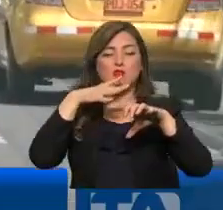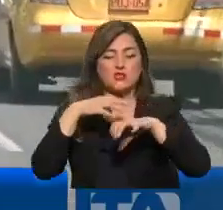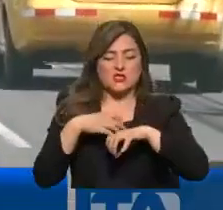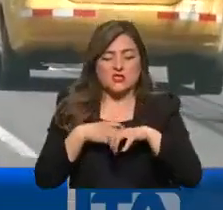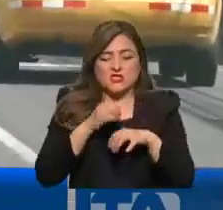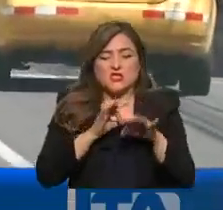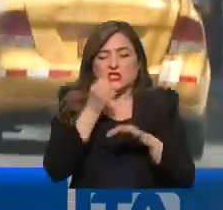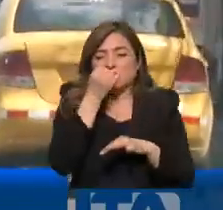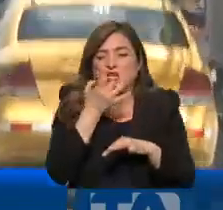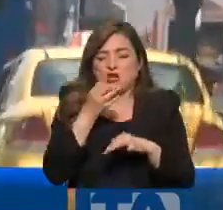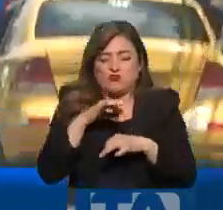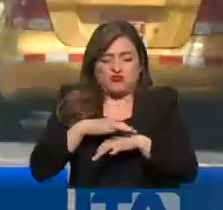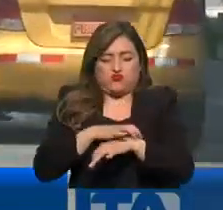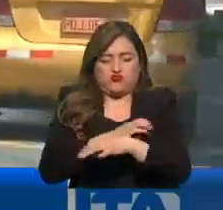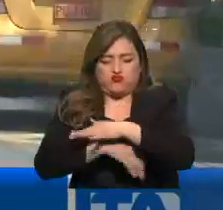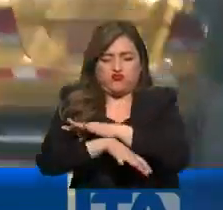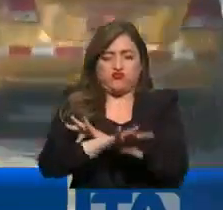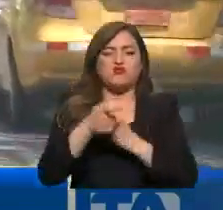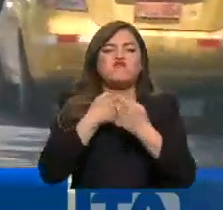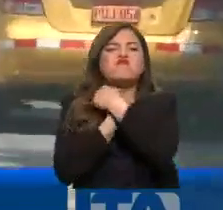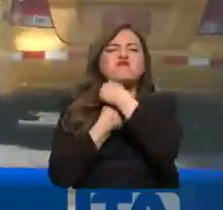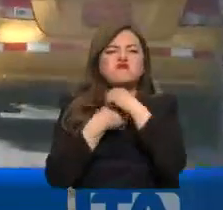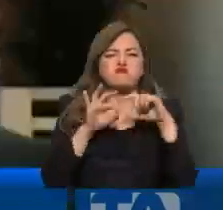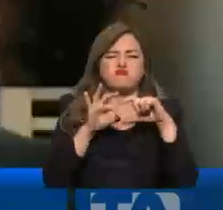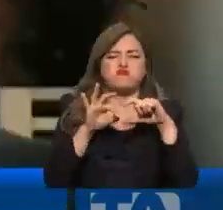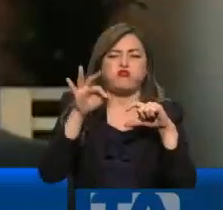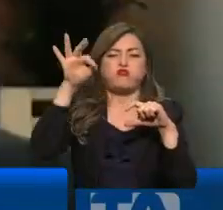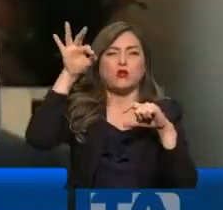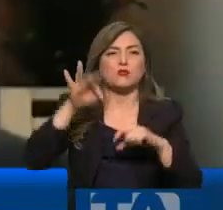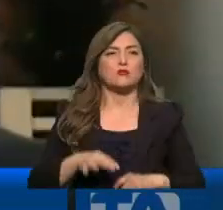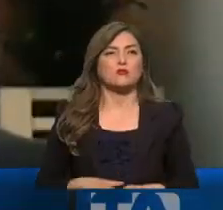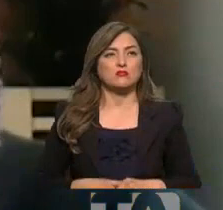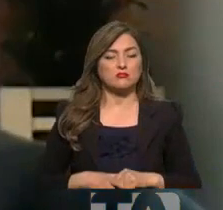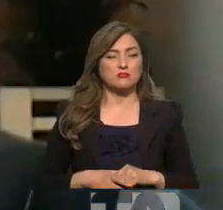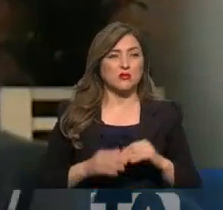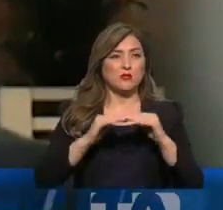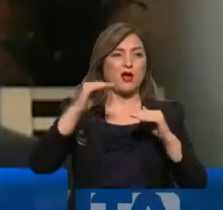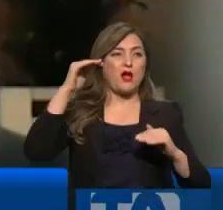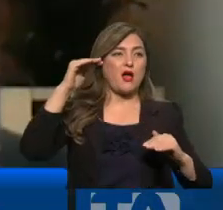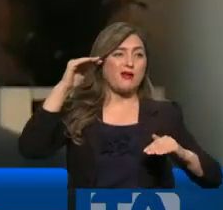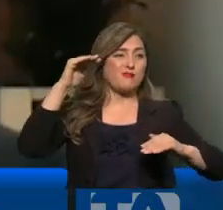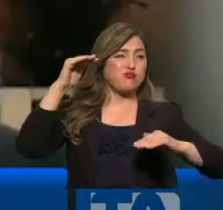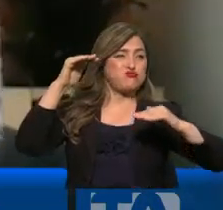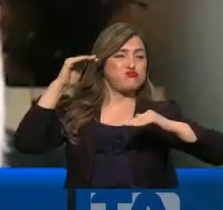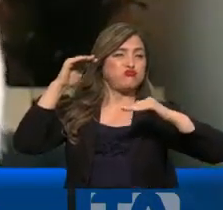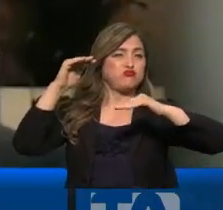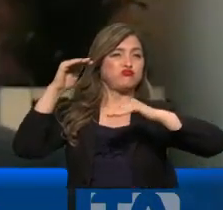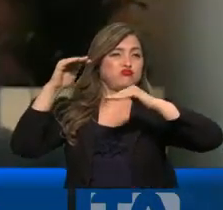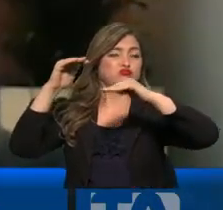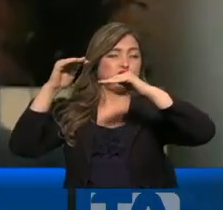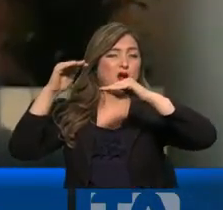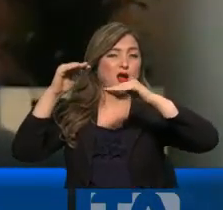y lo hacemos en niveles increíblemente altos. En niveles que rebasan tanto la